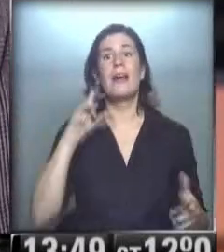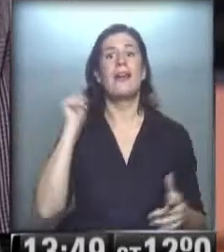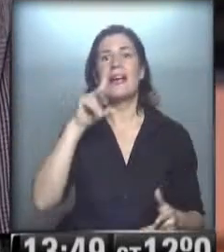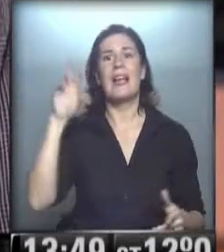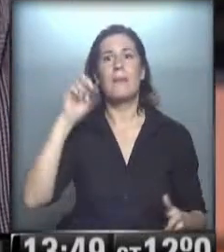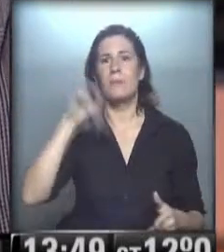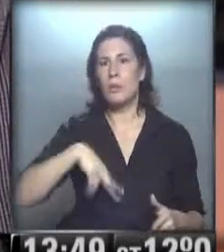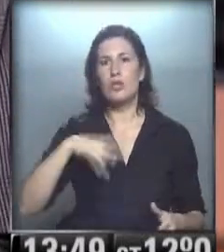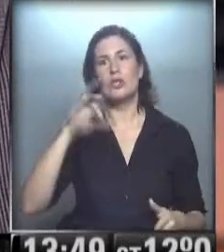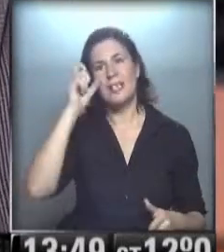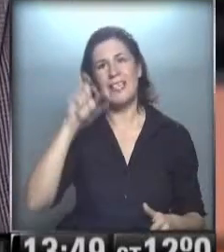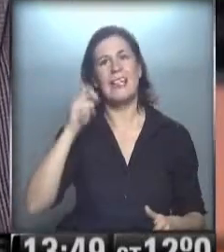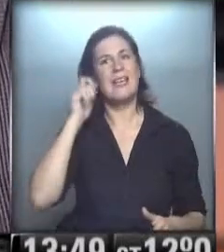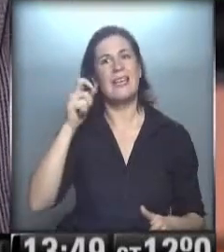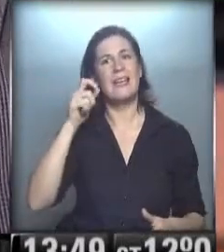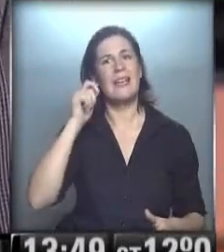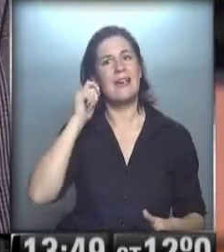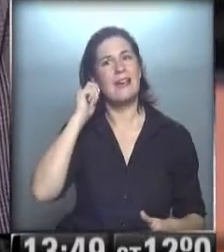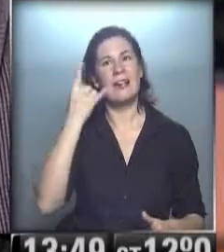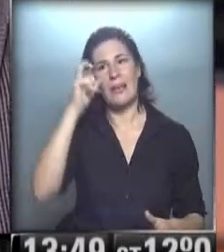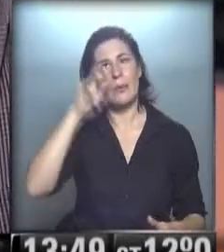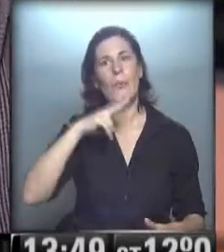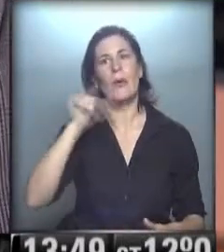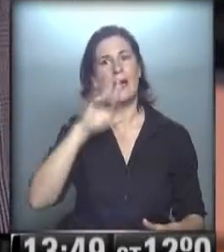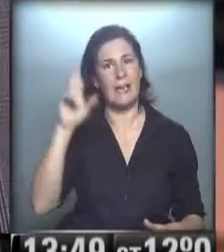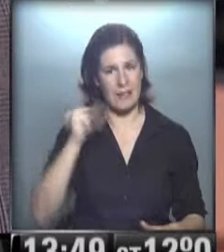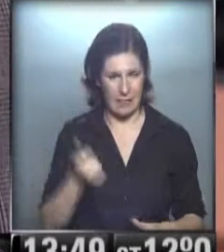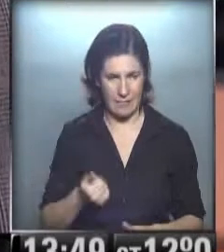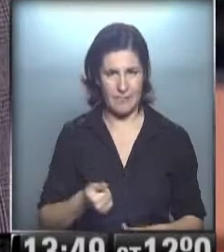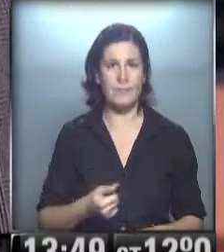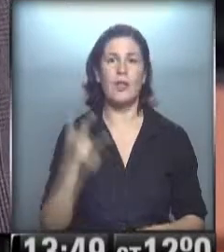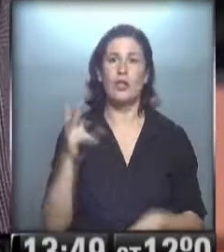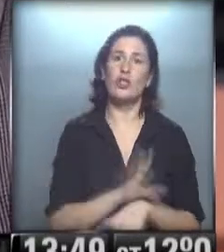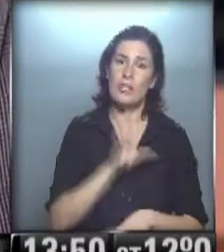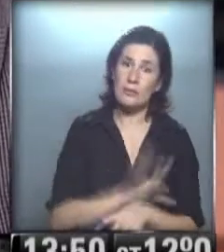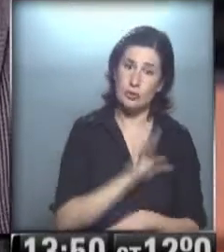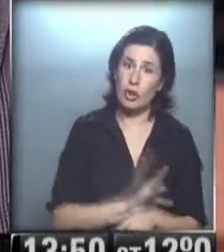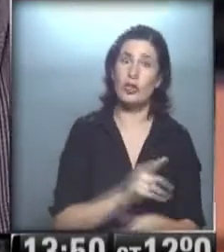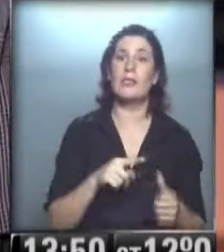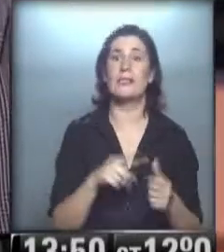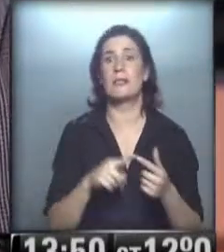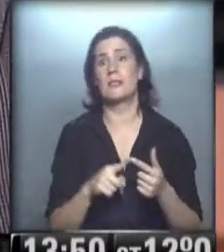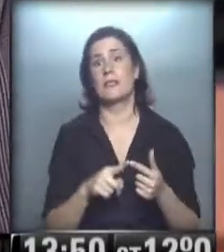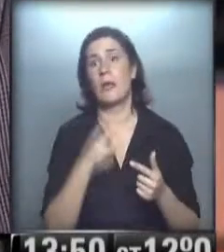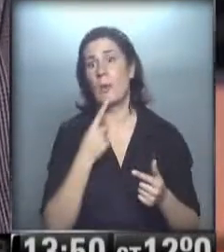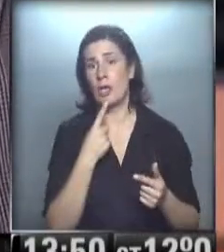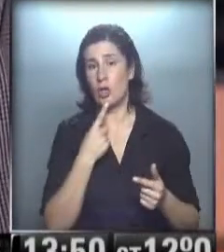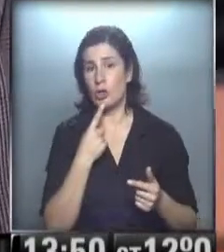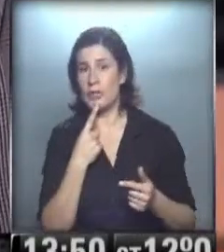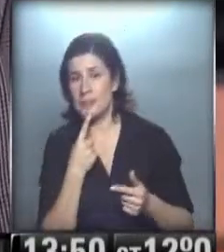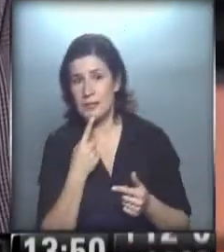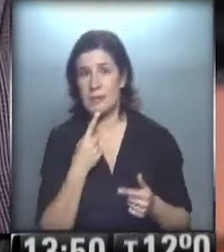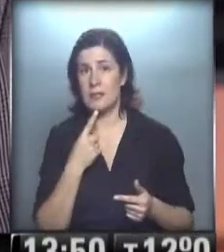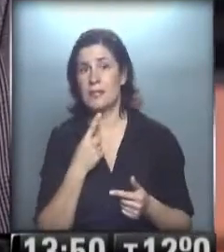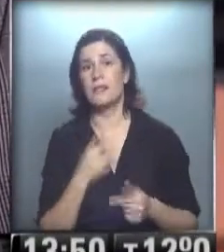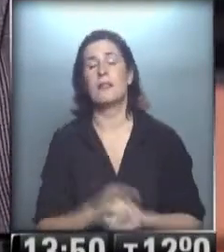Maldita Canalla, la Soledad, una obra protagonizada por dos actores clowns argentinos. Uno de ellos es Pablo Gershanik, integrante del prestigioso Circo Eloís, y el otro es